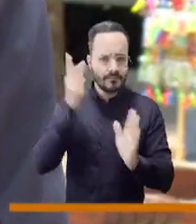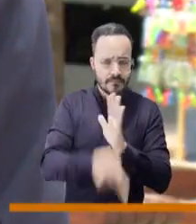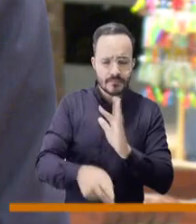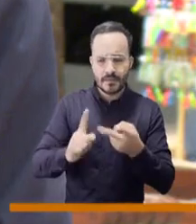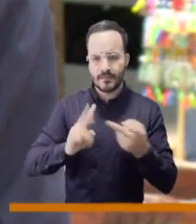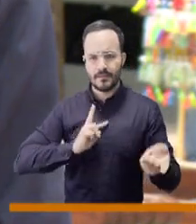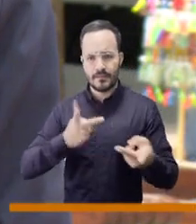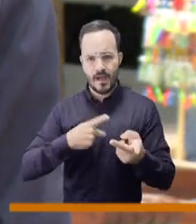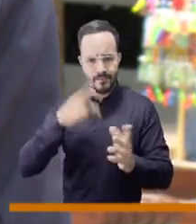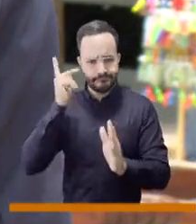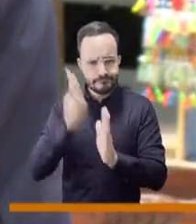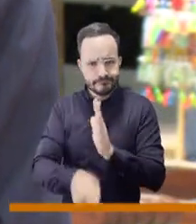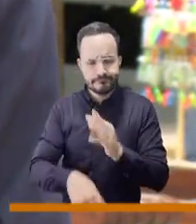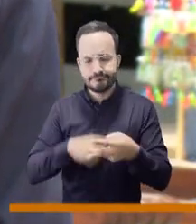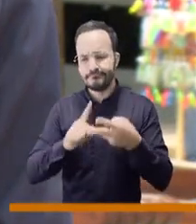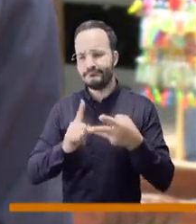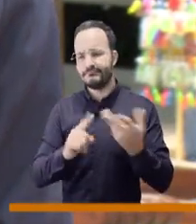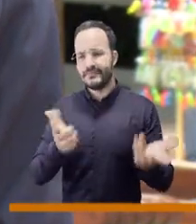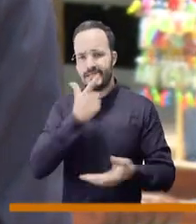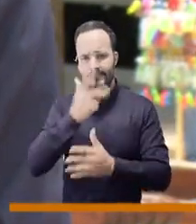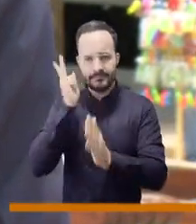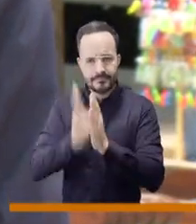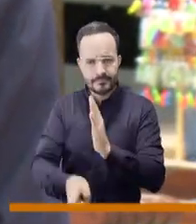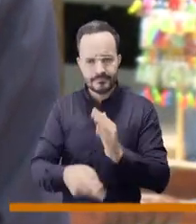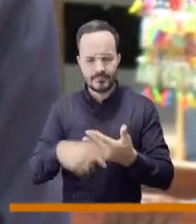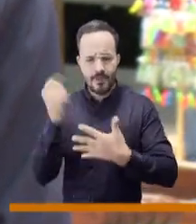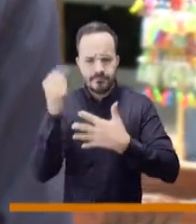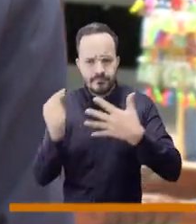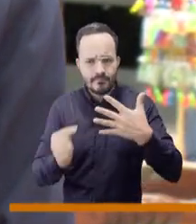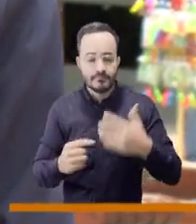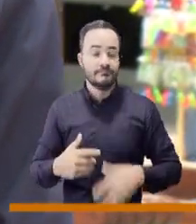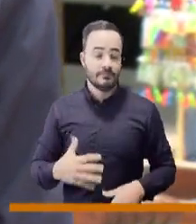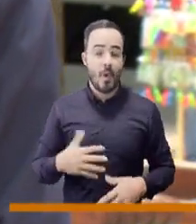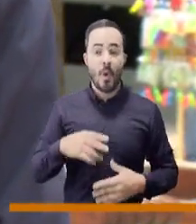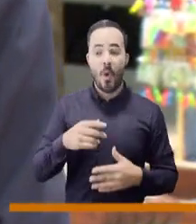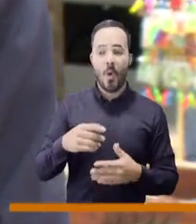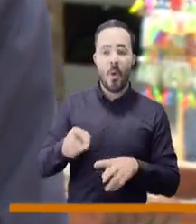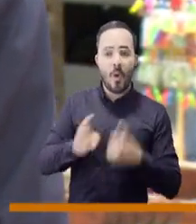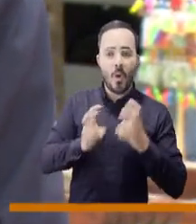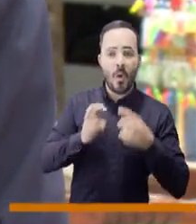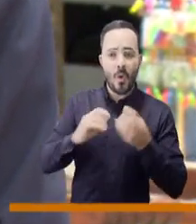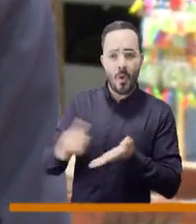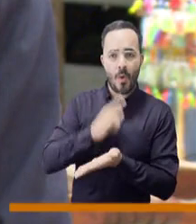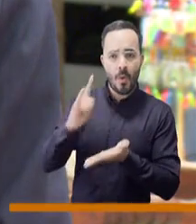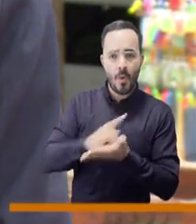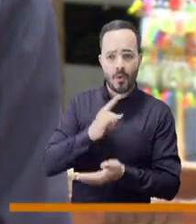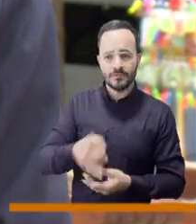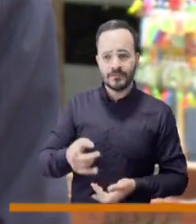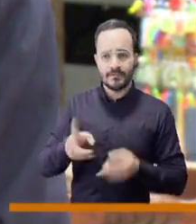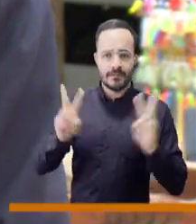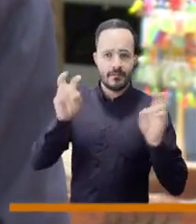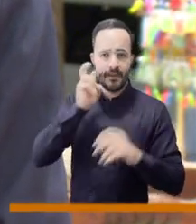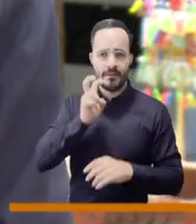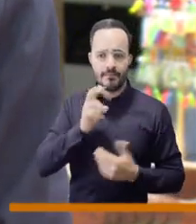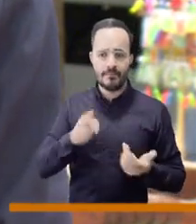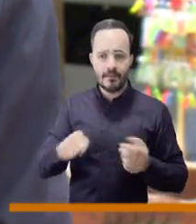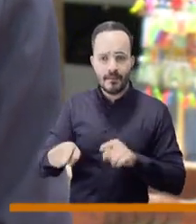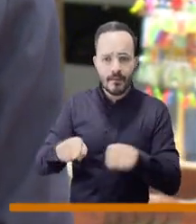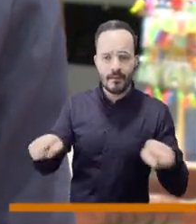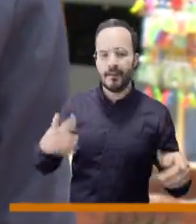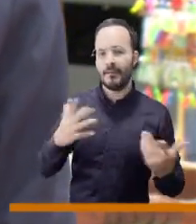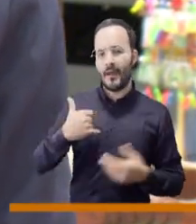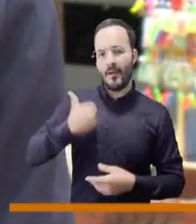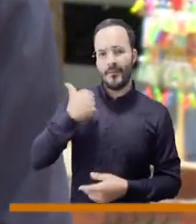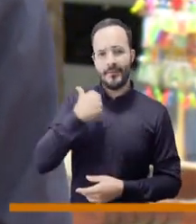feminicidios, de los transfeminicidios, los lesbofeminicidios, del uso y la explotación de niñas y